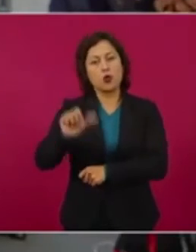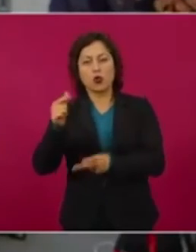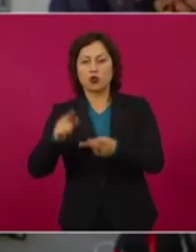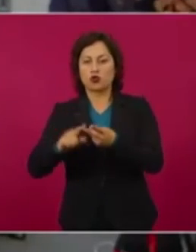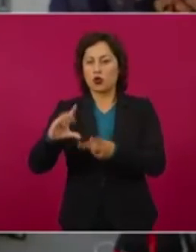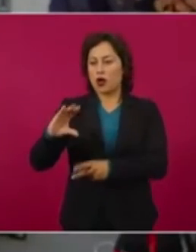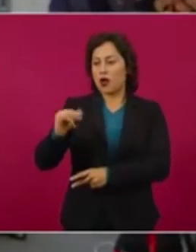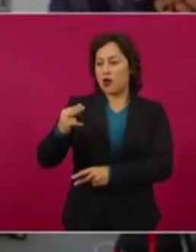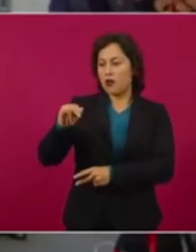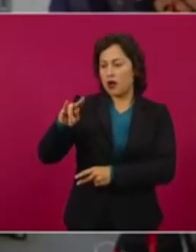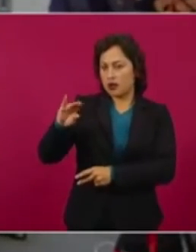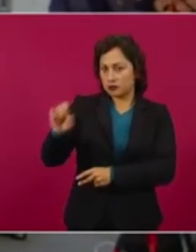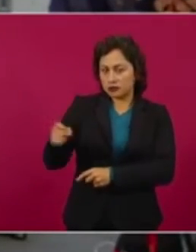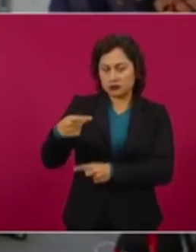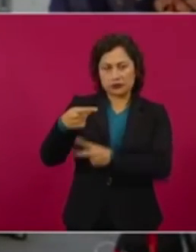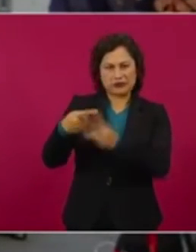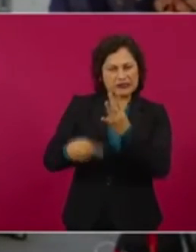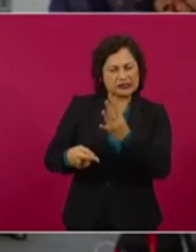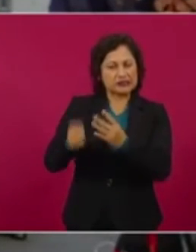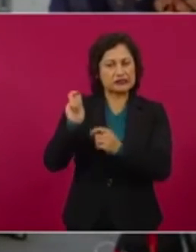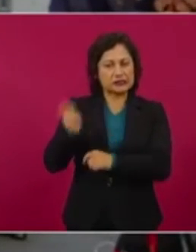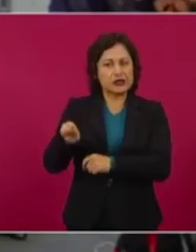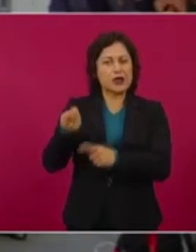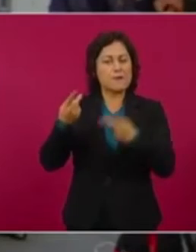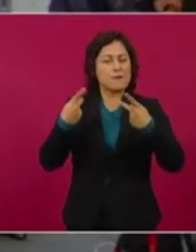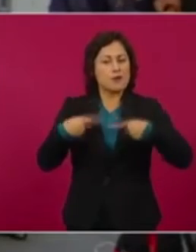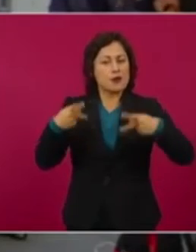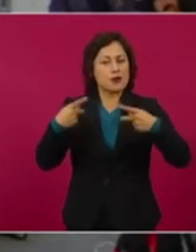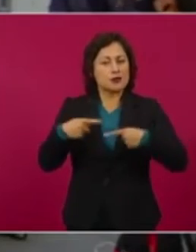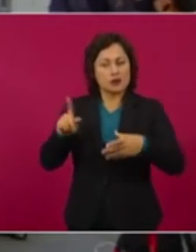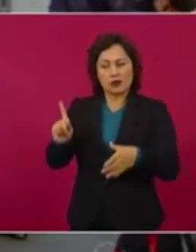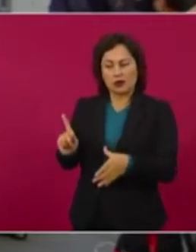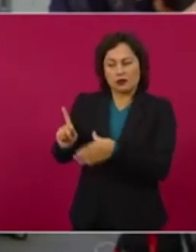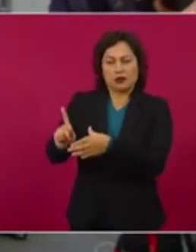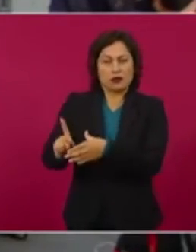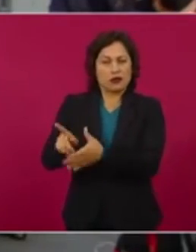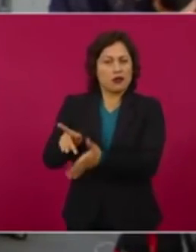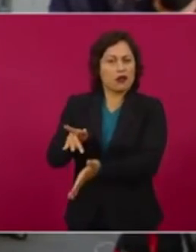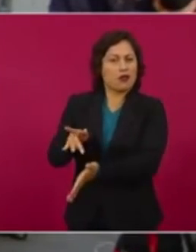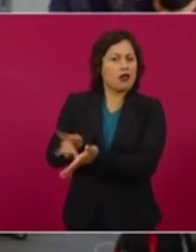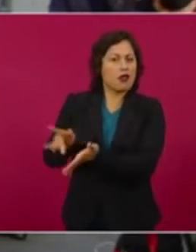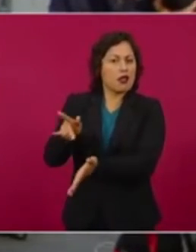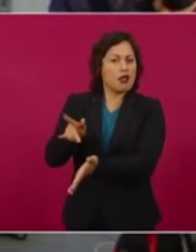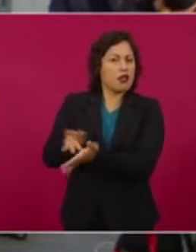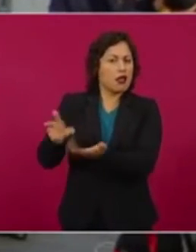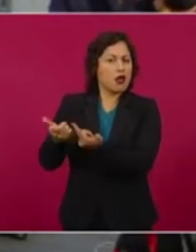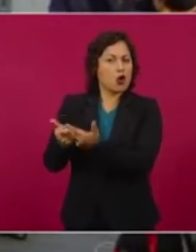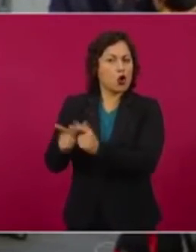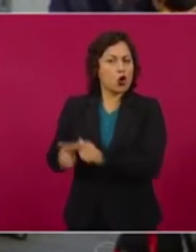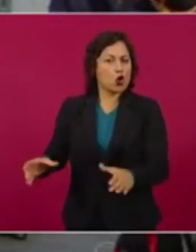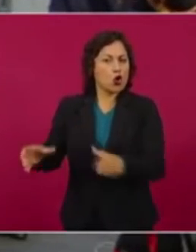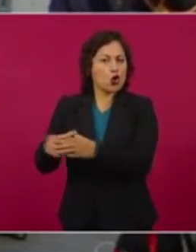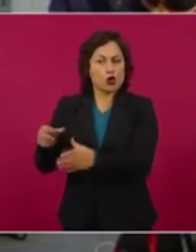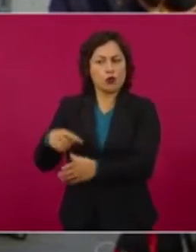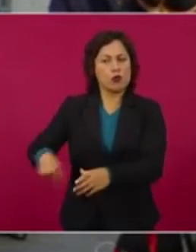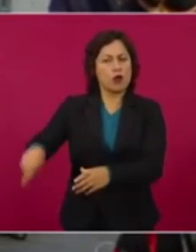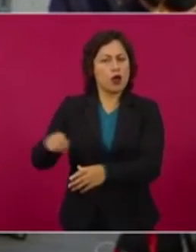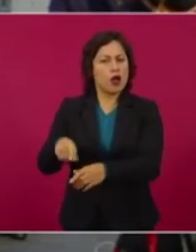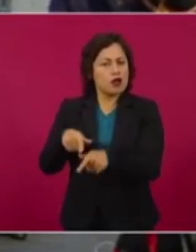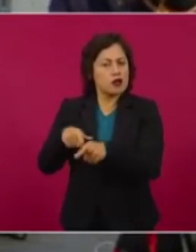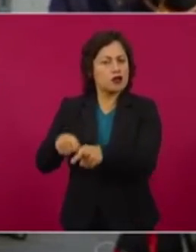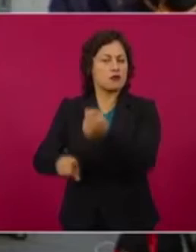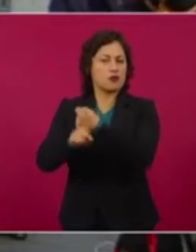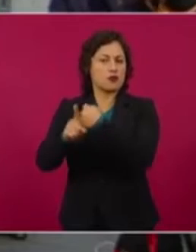¿no? Y que son personas que han pues beneficiados en mucho de este problema que hay en el entorno porque no hay